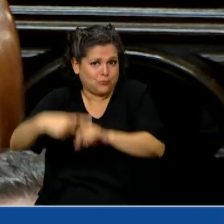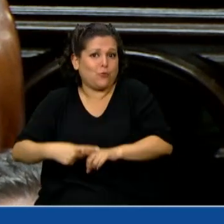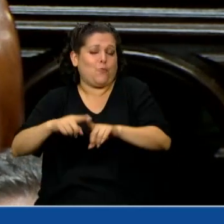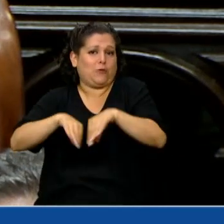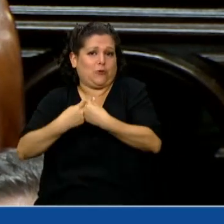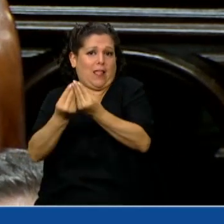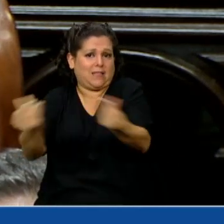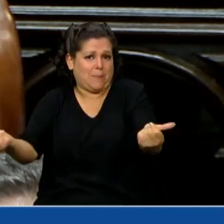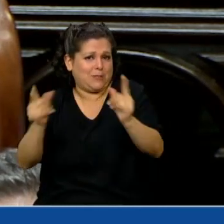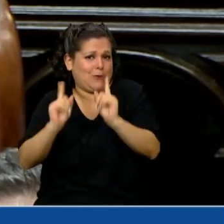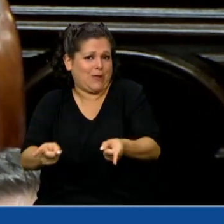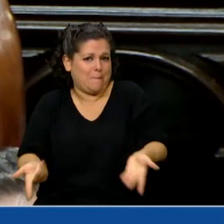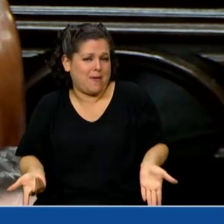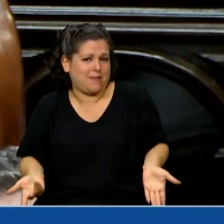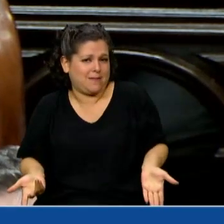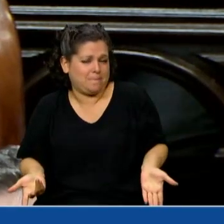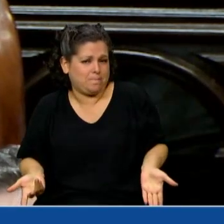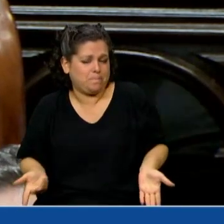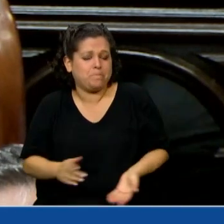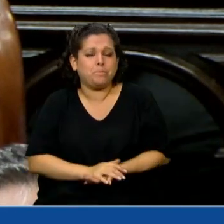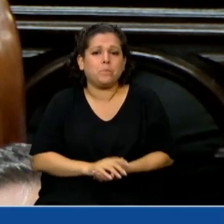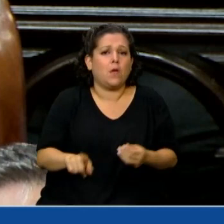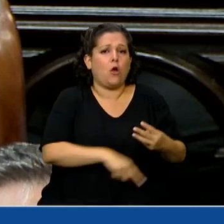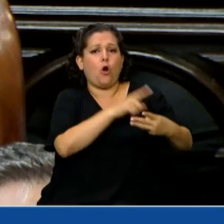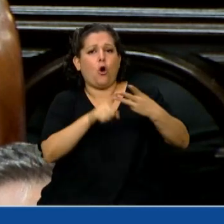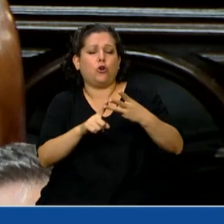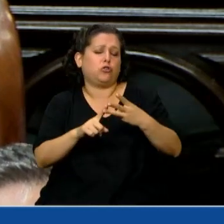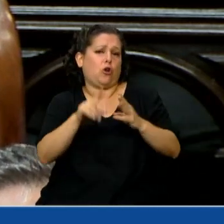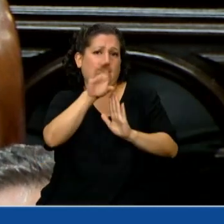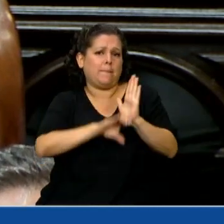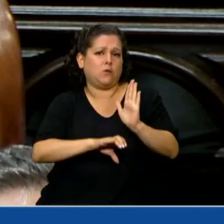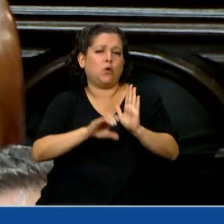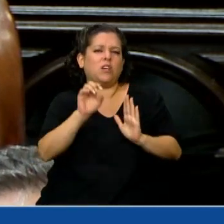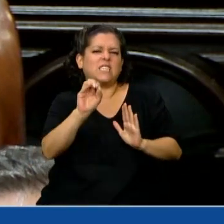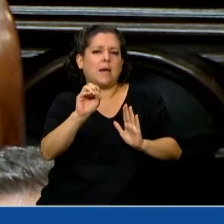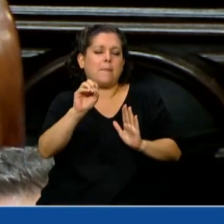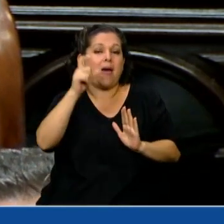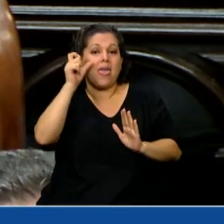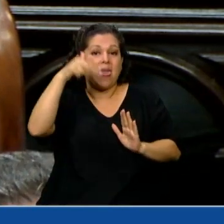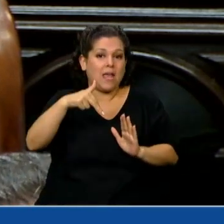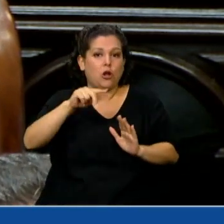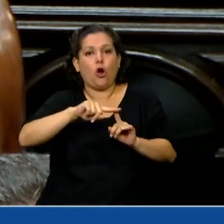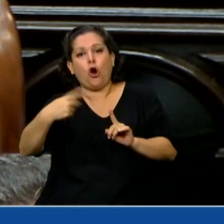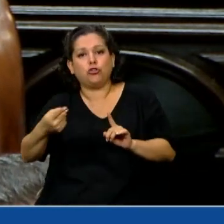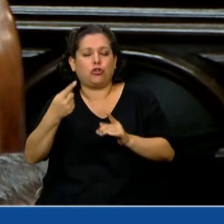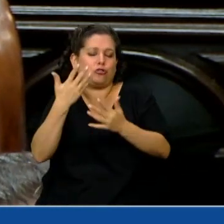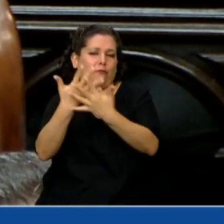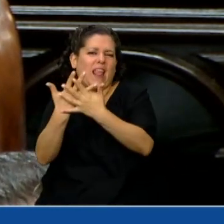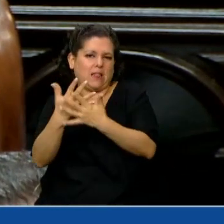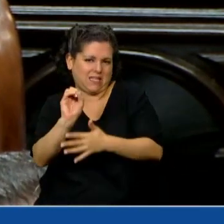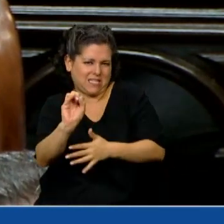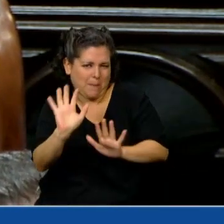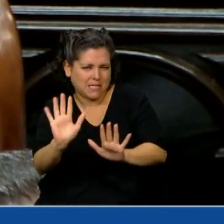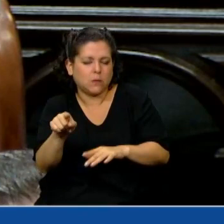En otro capítulo titulado En otros frentes, Este panfleto dice textualmente, panfleto